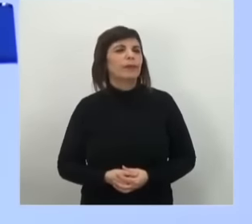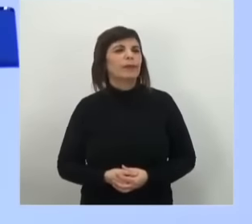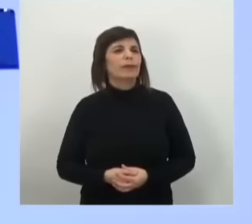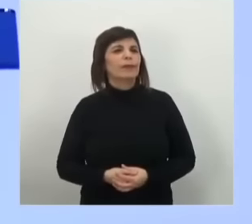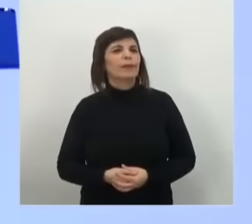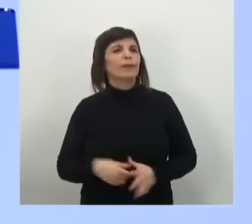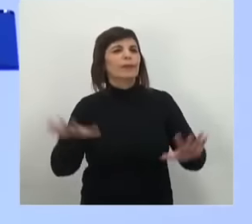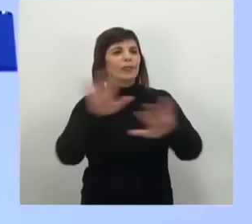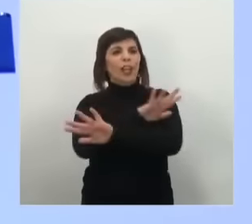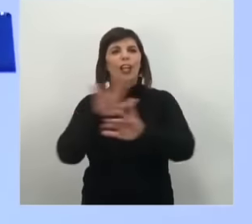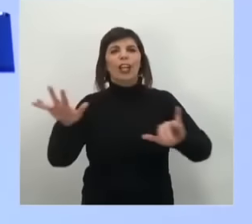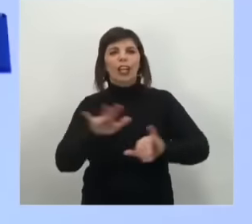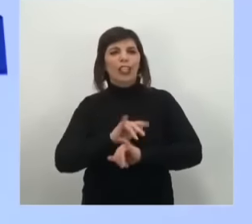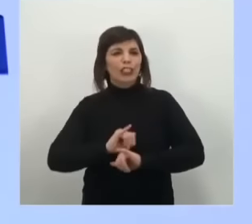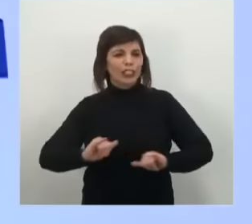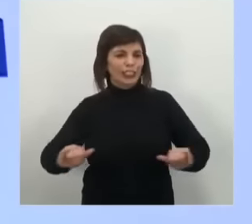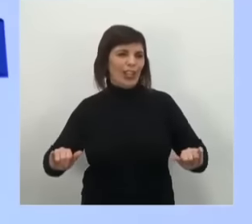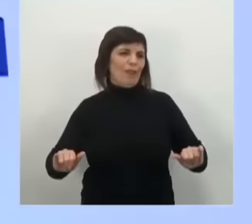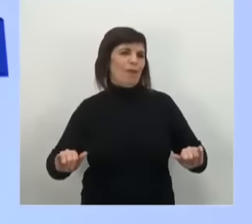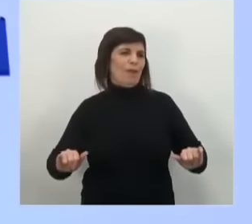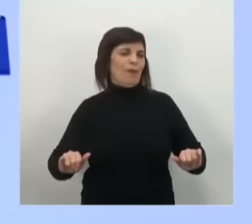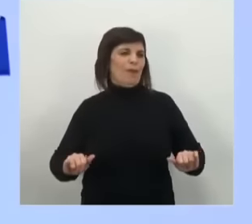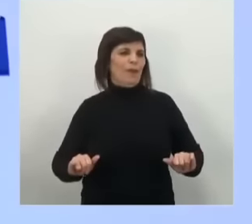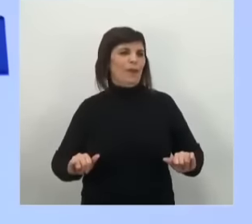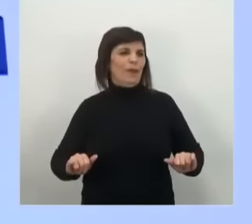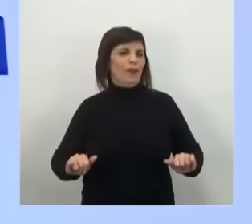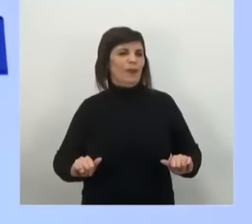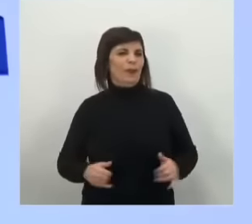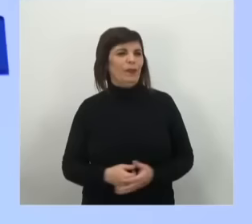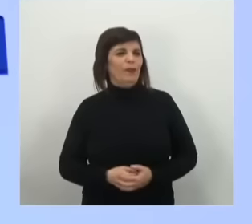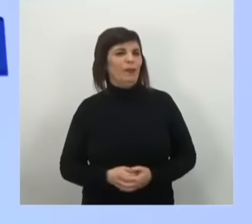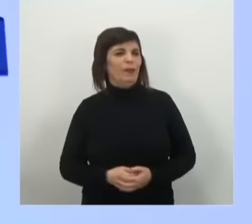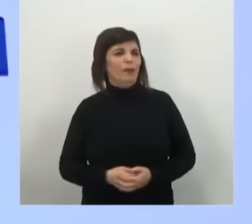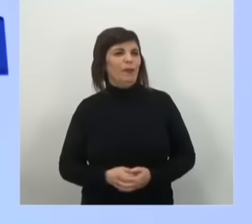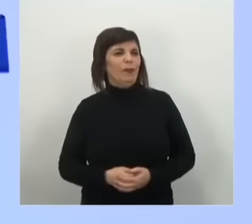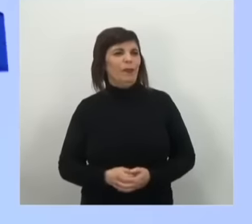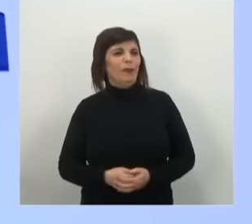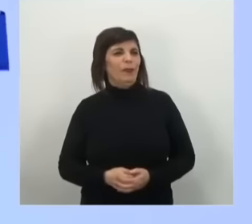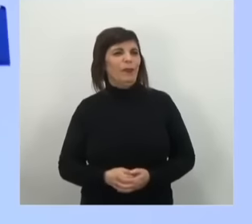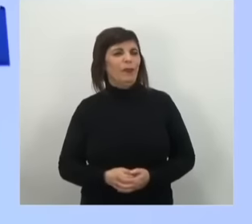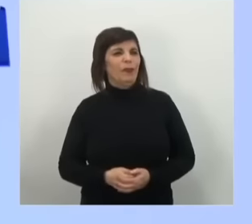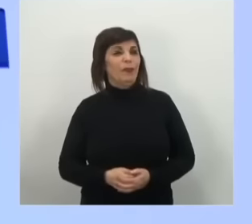shalom ubrajotle kulam me entendieron